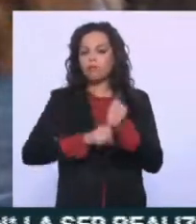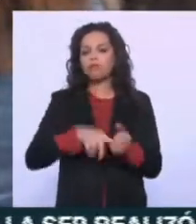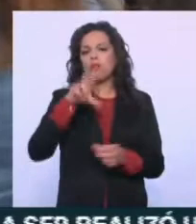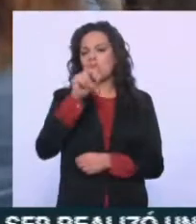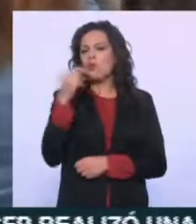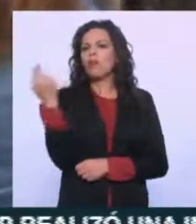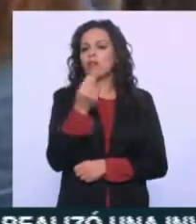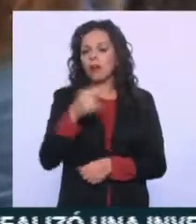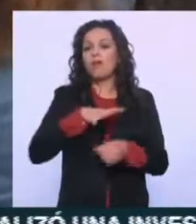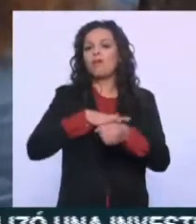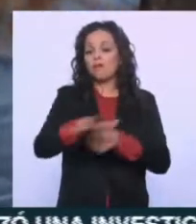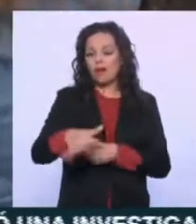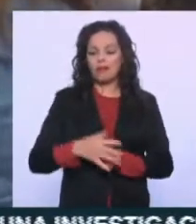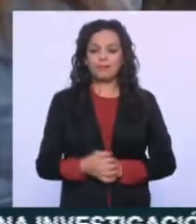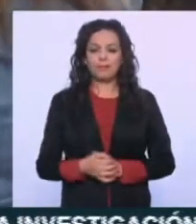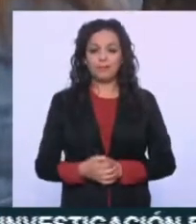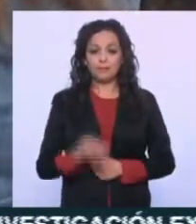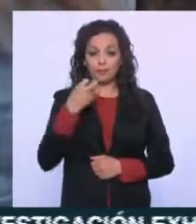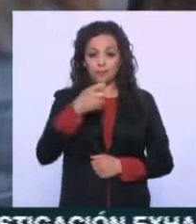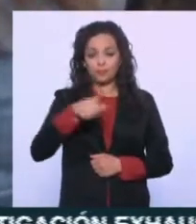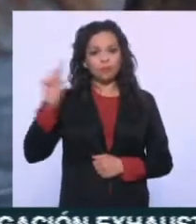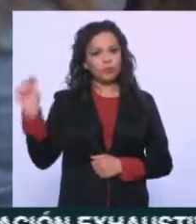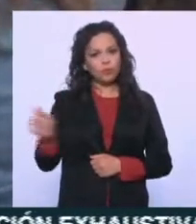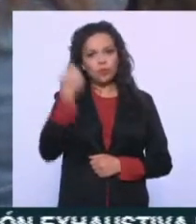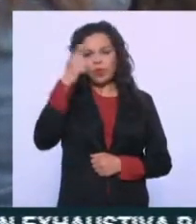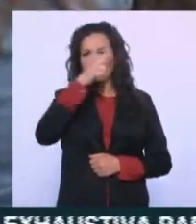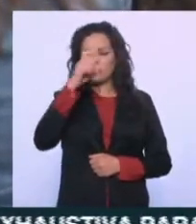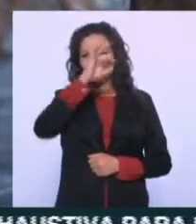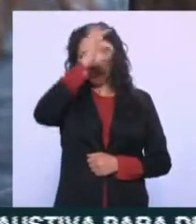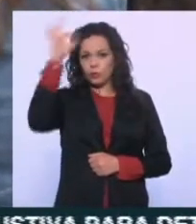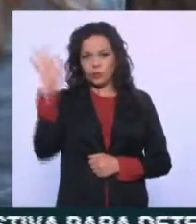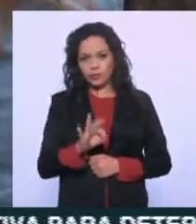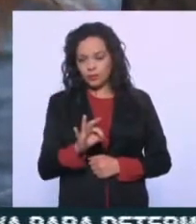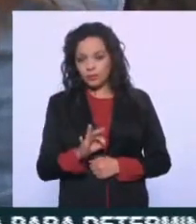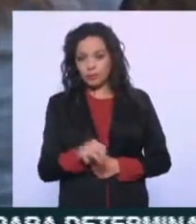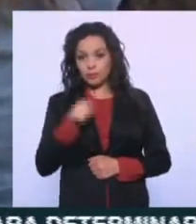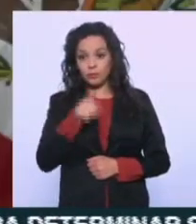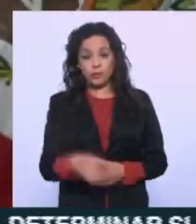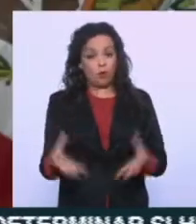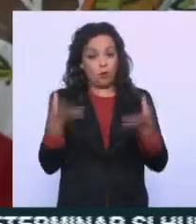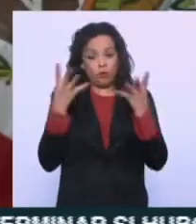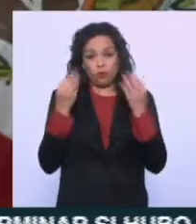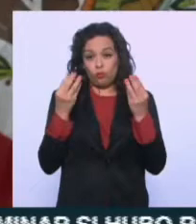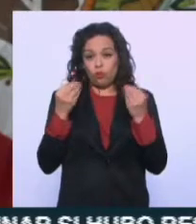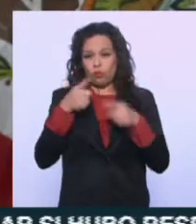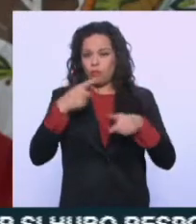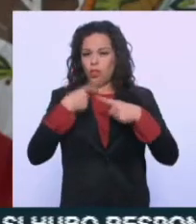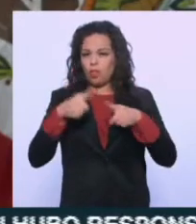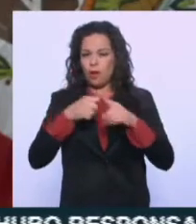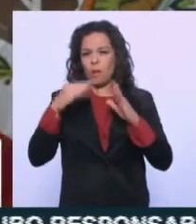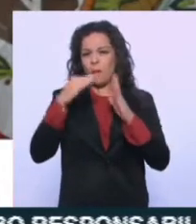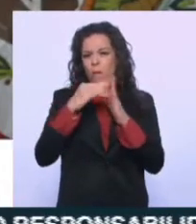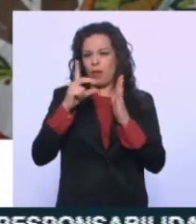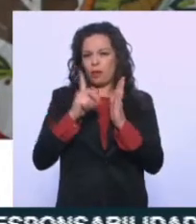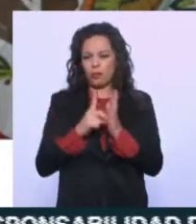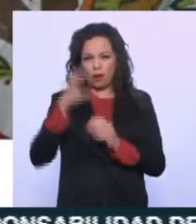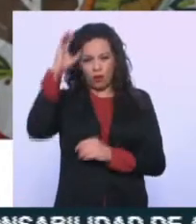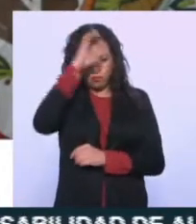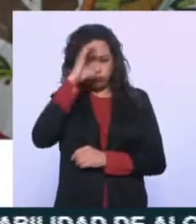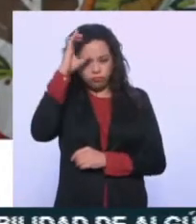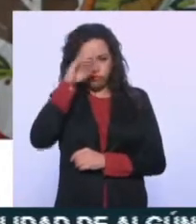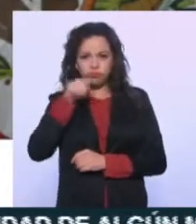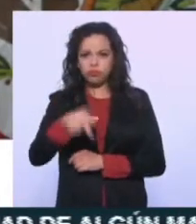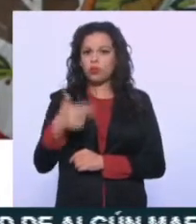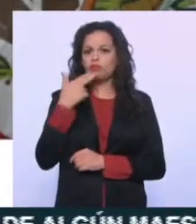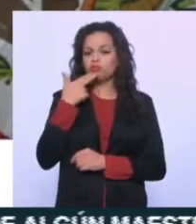censo 100% tecnificado, pero por mucha tecnología, por mucho método científico que utilicemos, si no